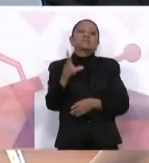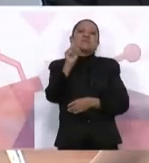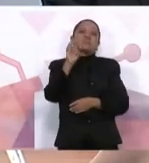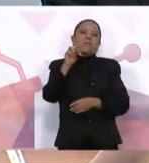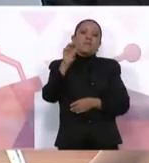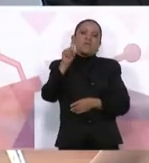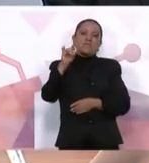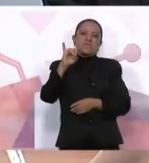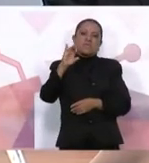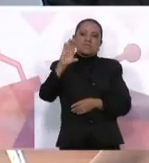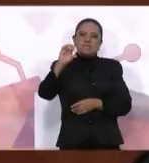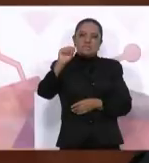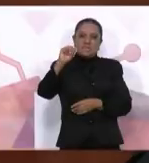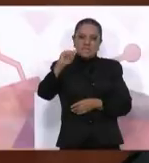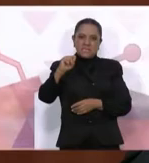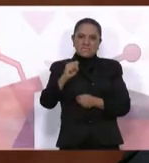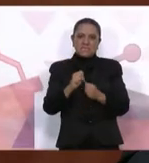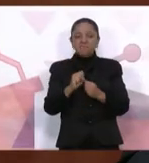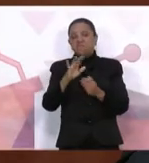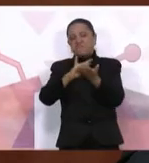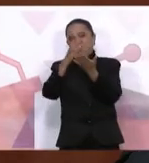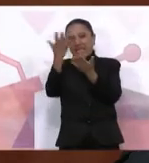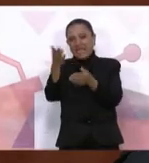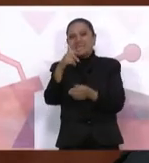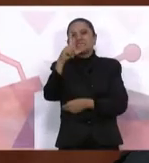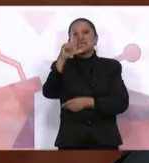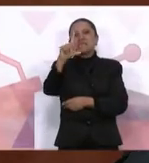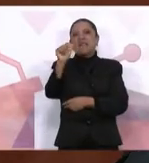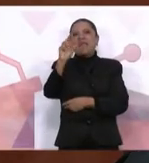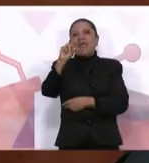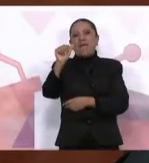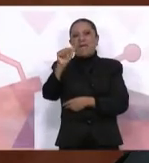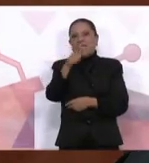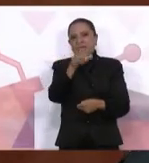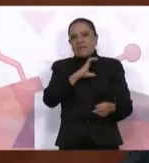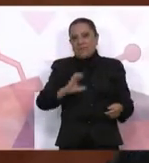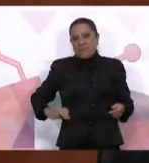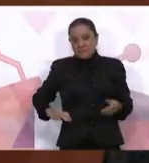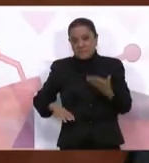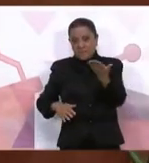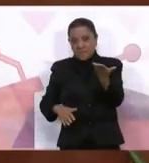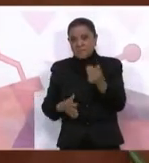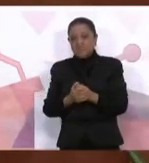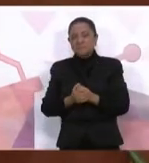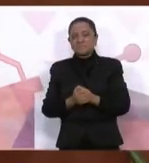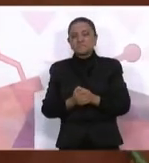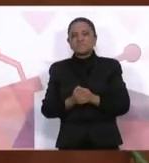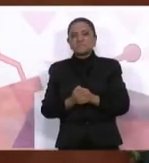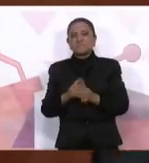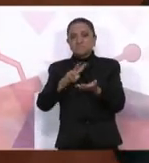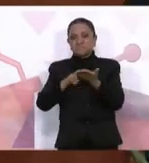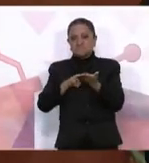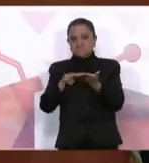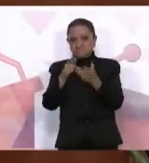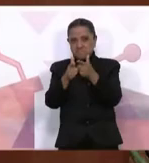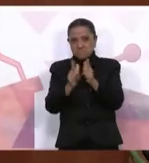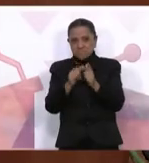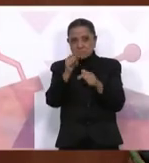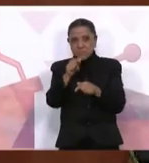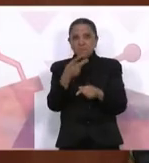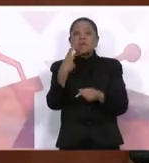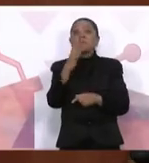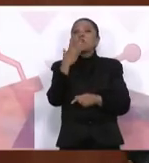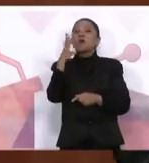partido verde ecologista gracias pues más allá de la simple mención de